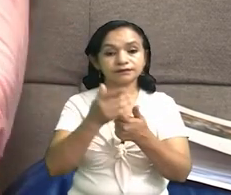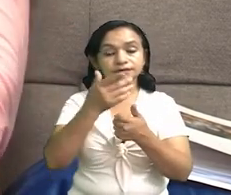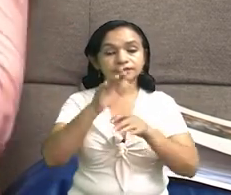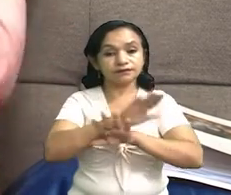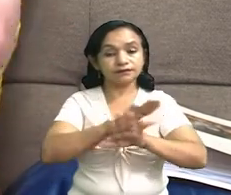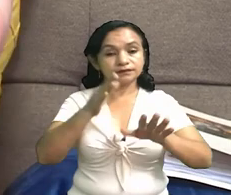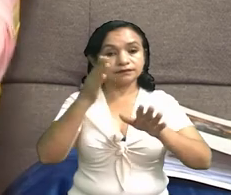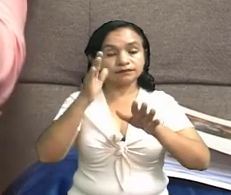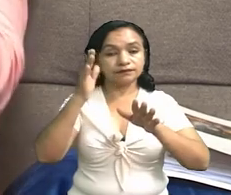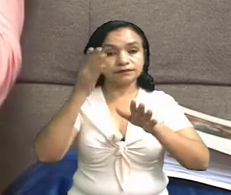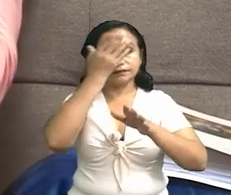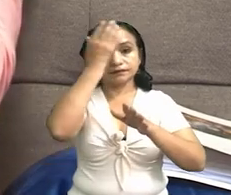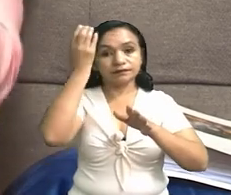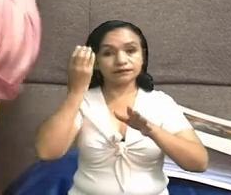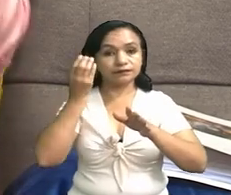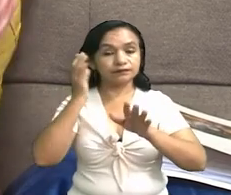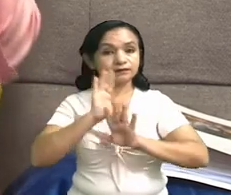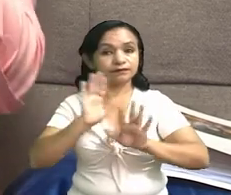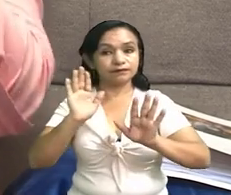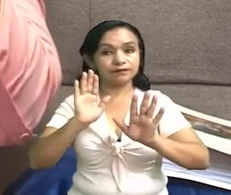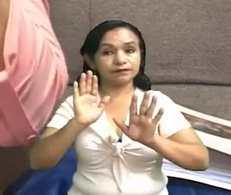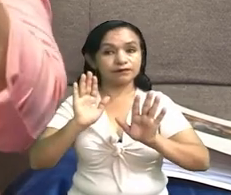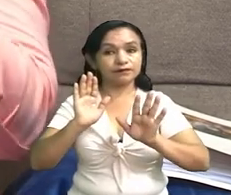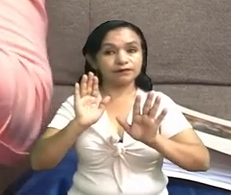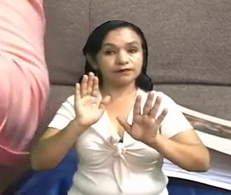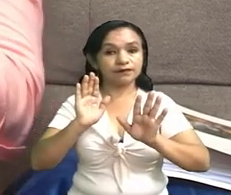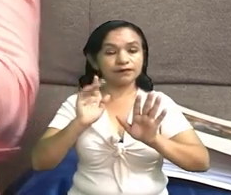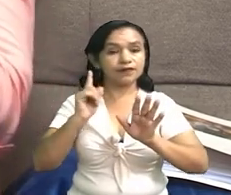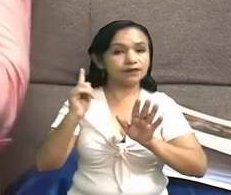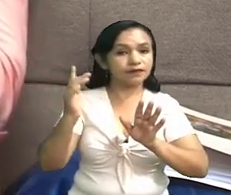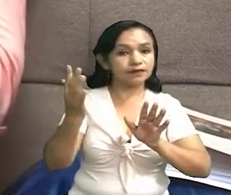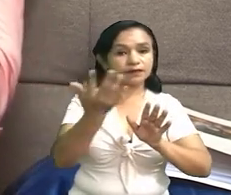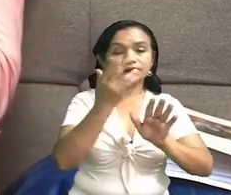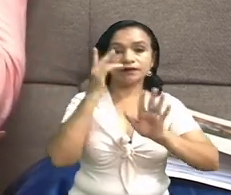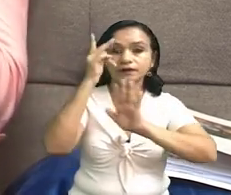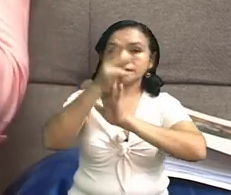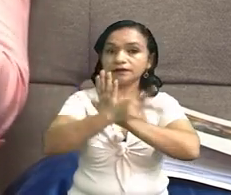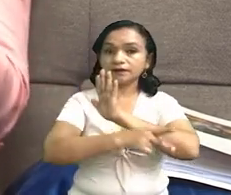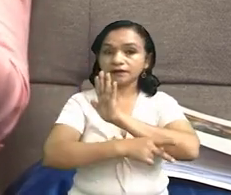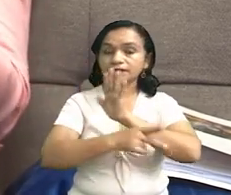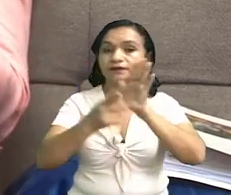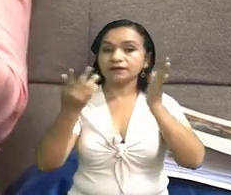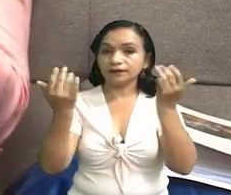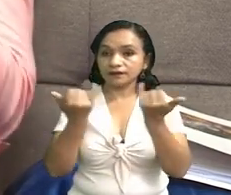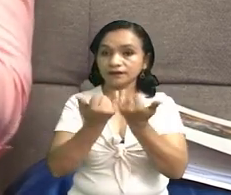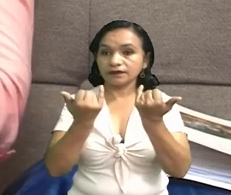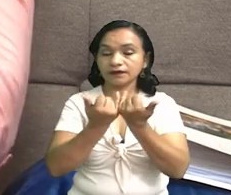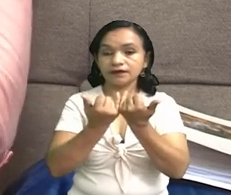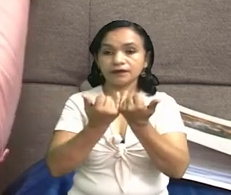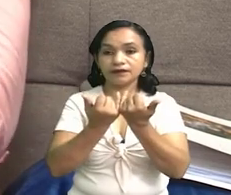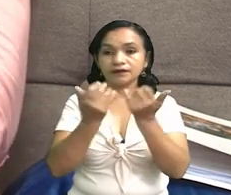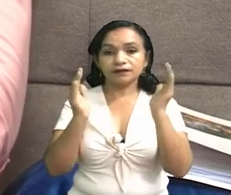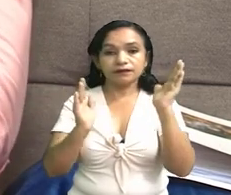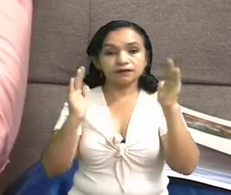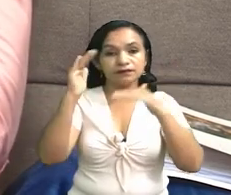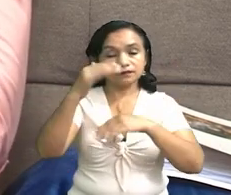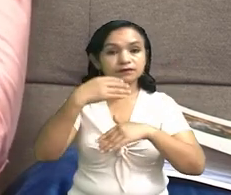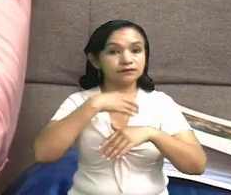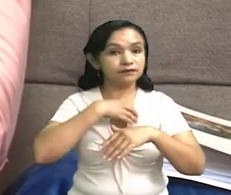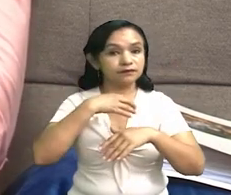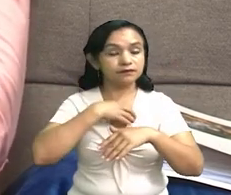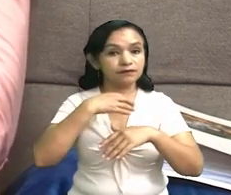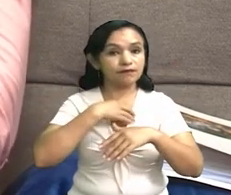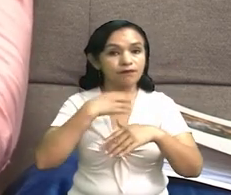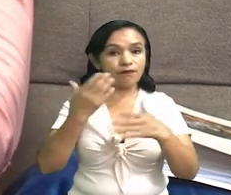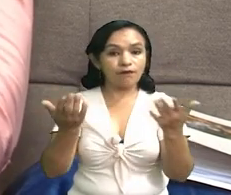gradúan, no es que ahora la oportunidad es que ellos se pueden mover por todo el mundo, pero también tienen que certificar su competencia.